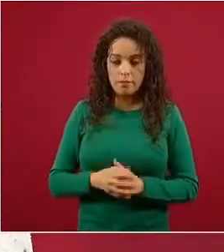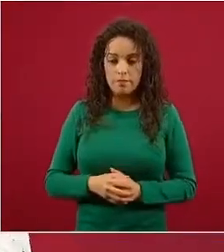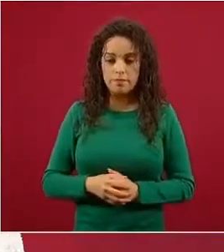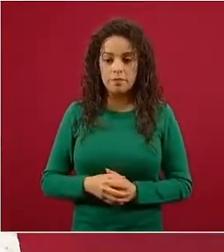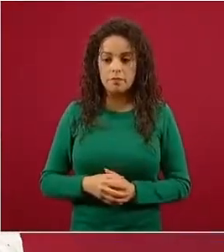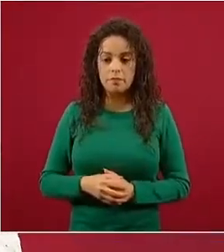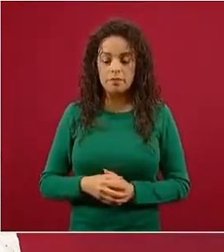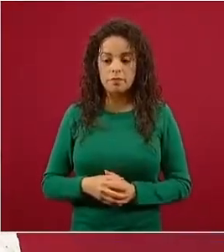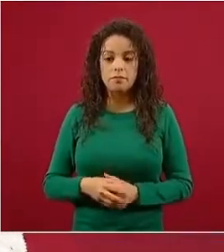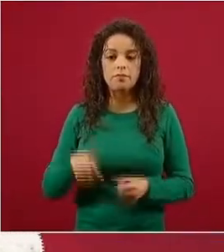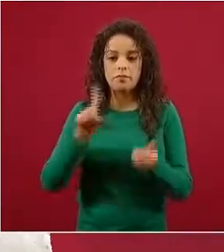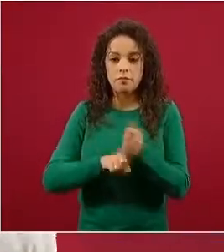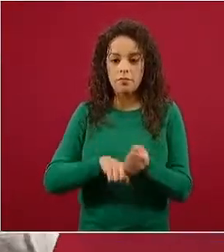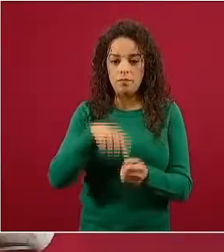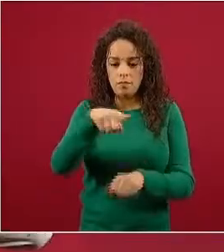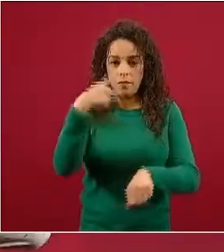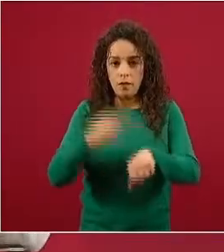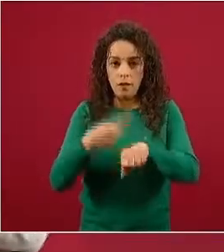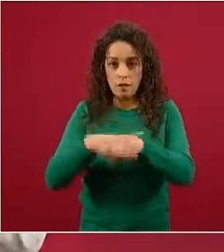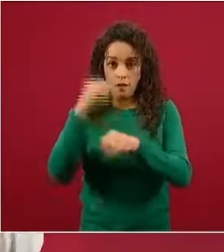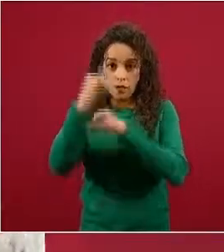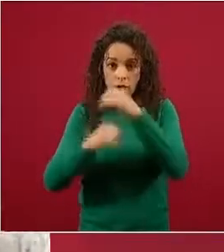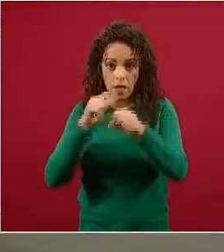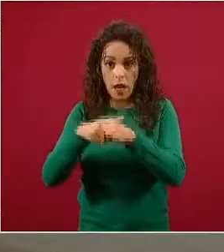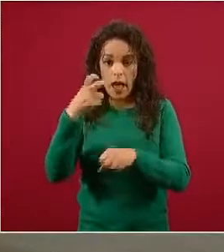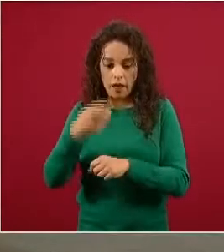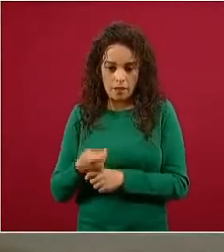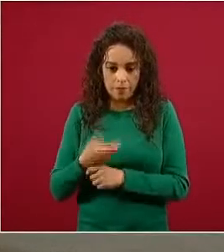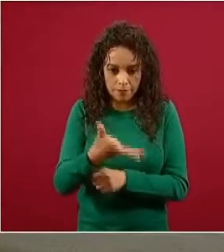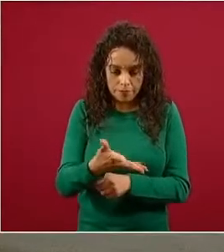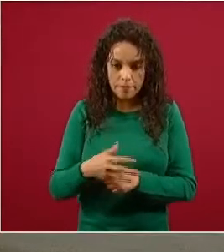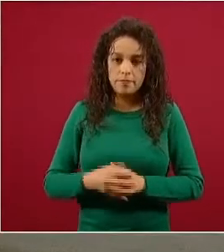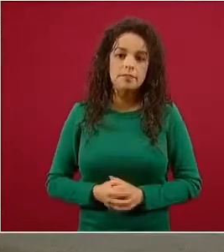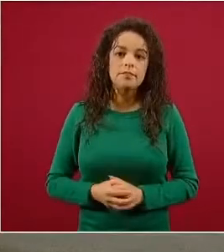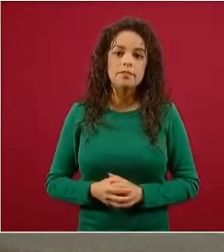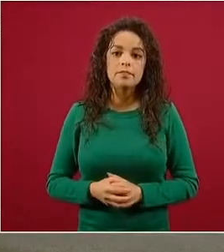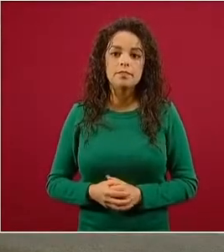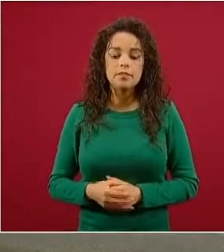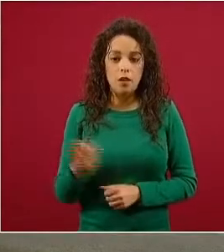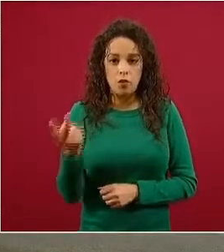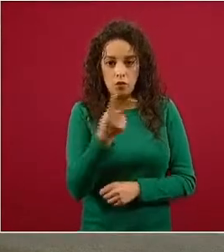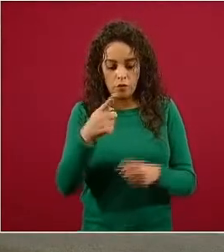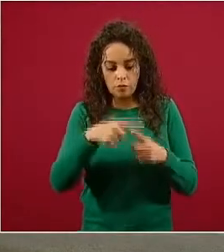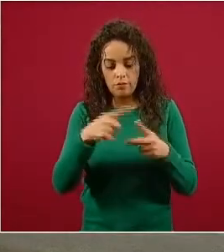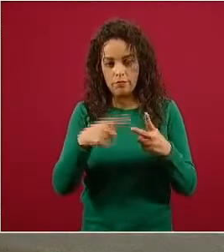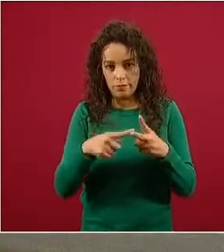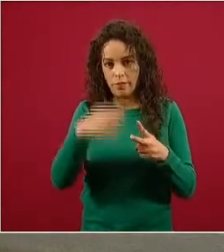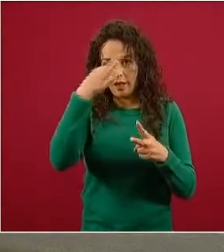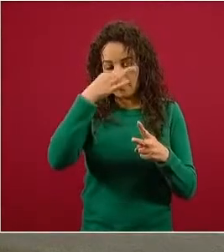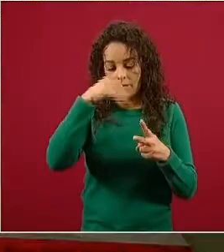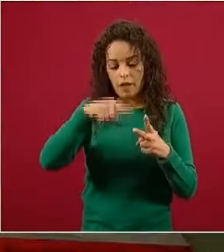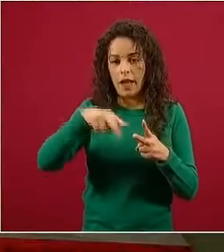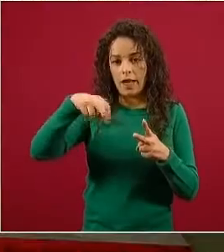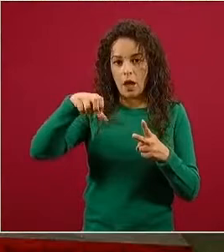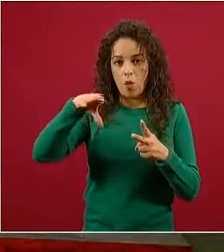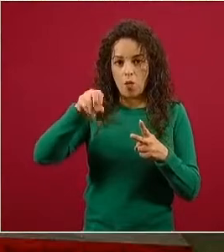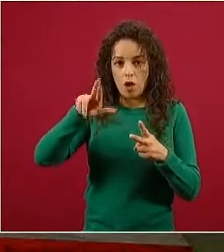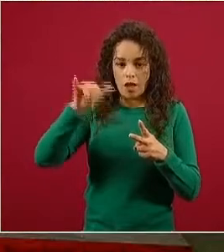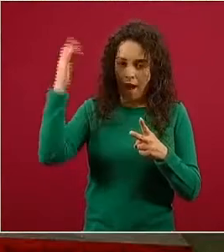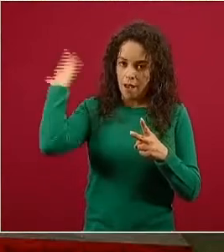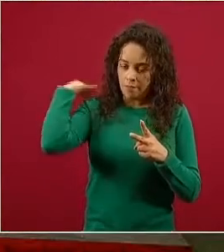grave, ¿sí? Que puede resultar en una defunción. Si, como dice, si y solo